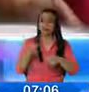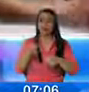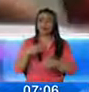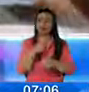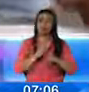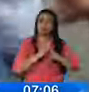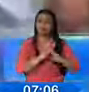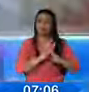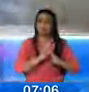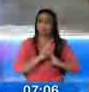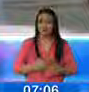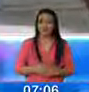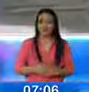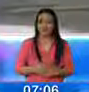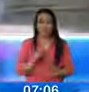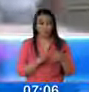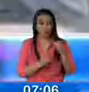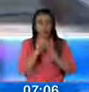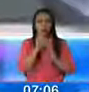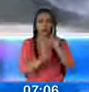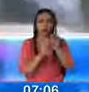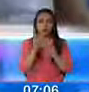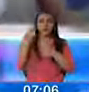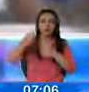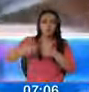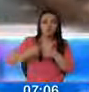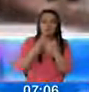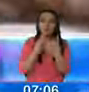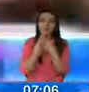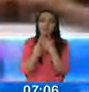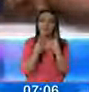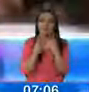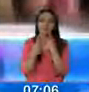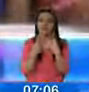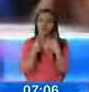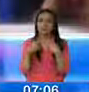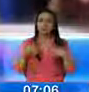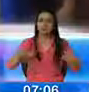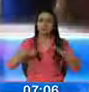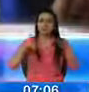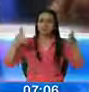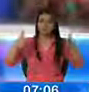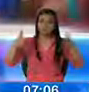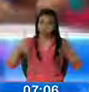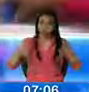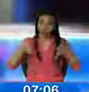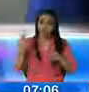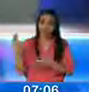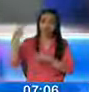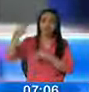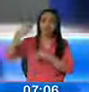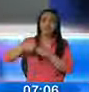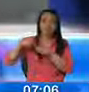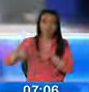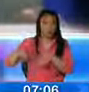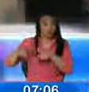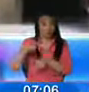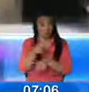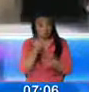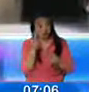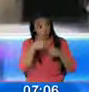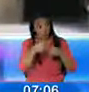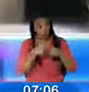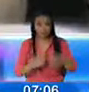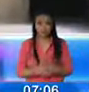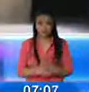evitado. Finalmente se le preguntó si asistirá al diálogo presidencial de la Red de Maestros, a donde acudirá el candidato Lenín Moreno. Bueno,